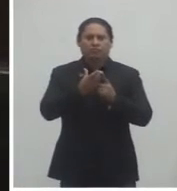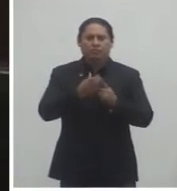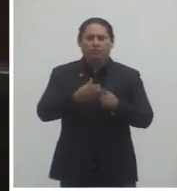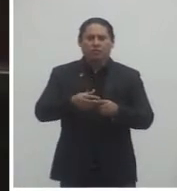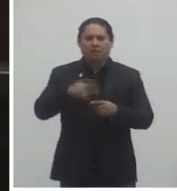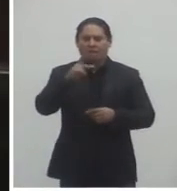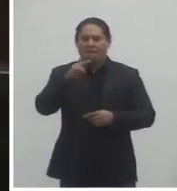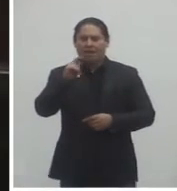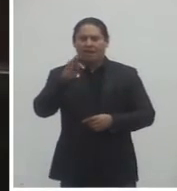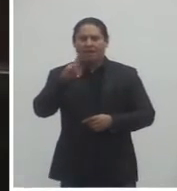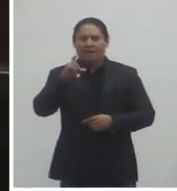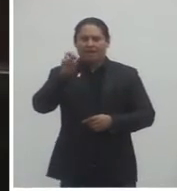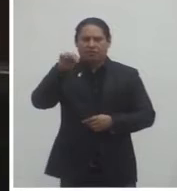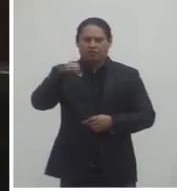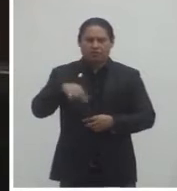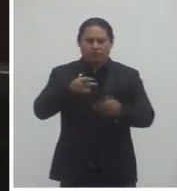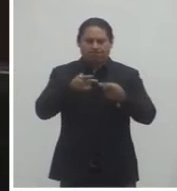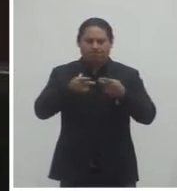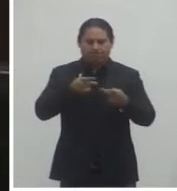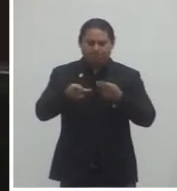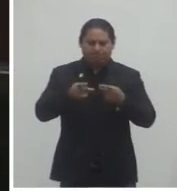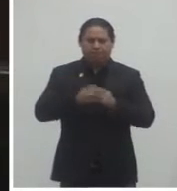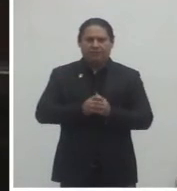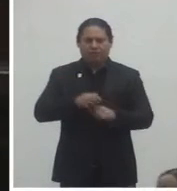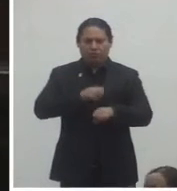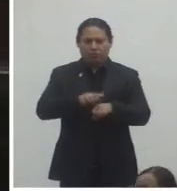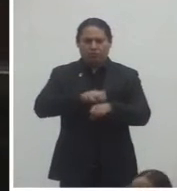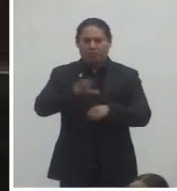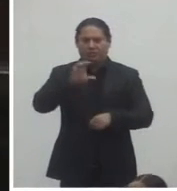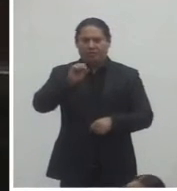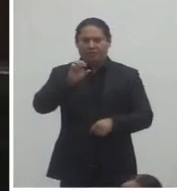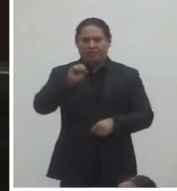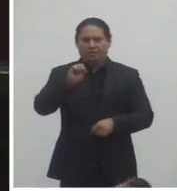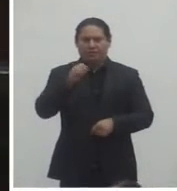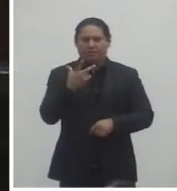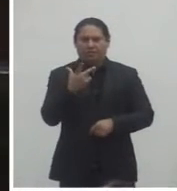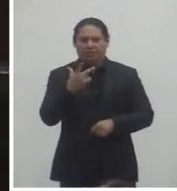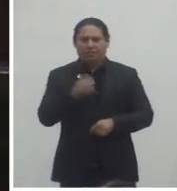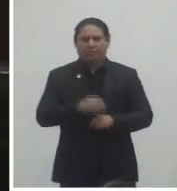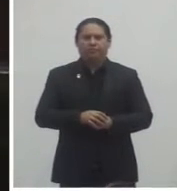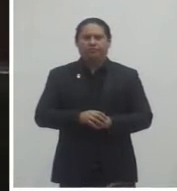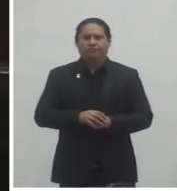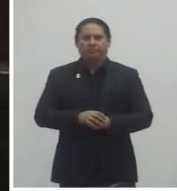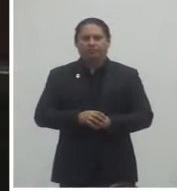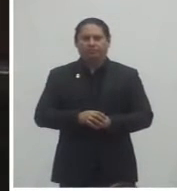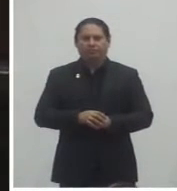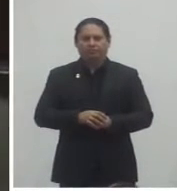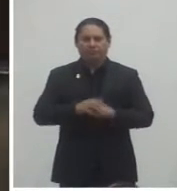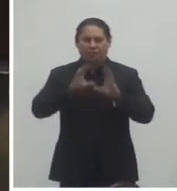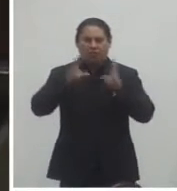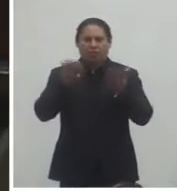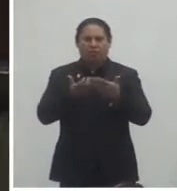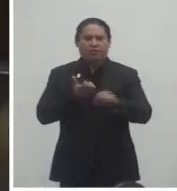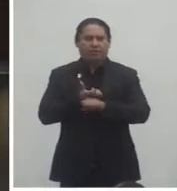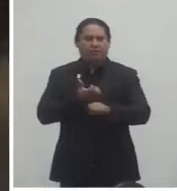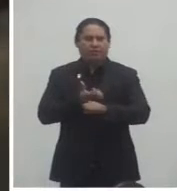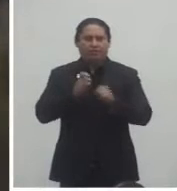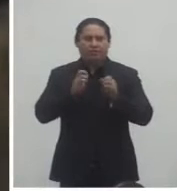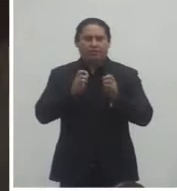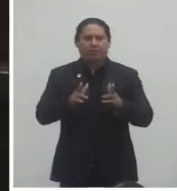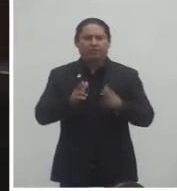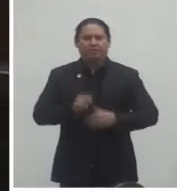de Planeación para el Desarrollo de la 68ª Legislatura Constitucional del Congreso del Estado de